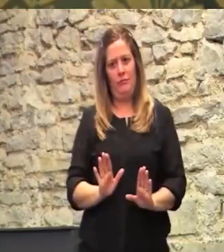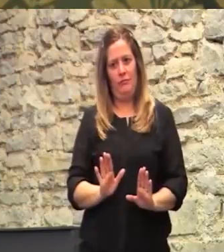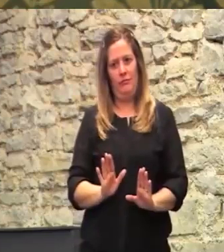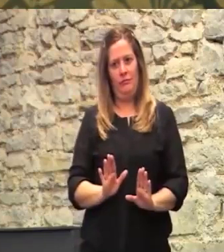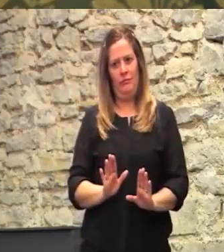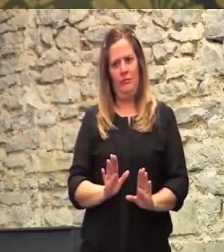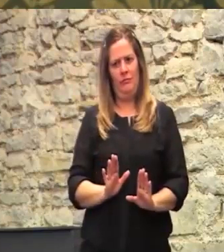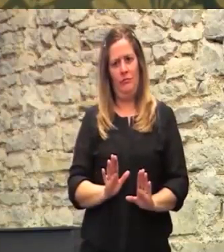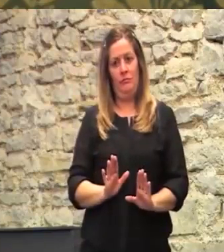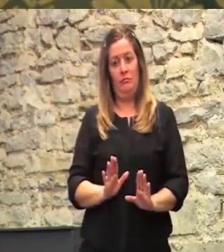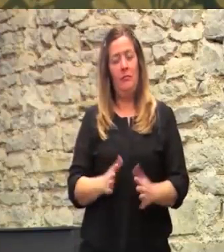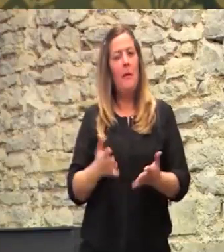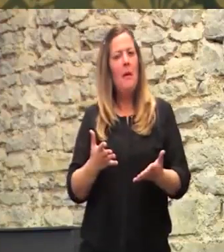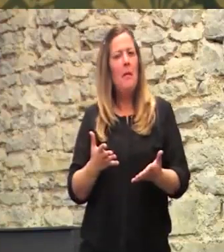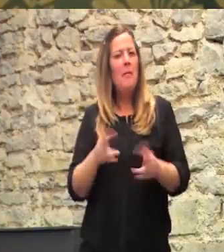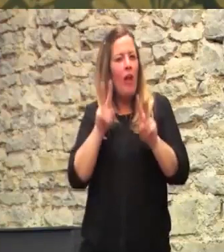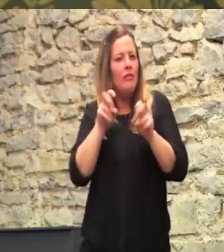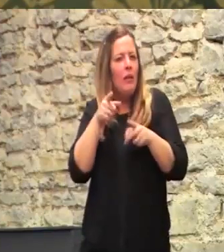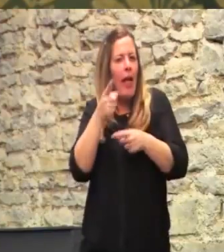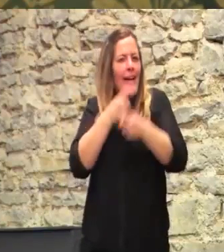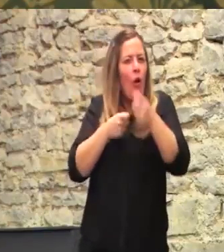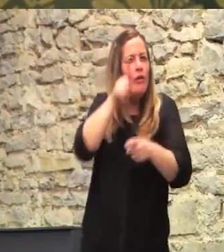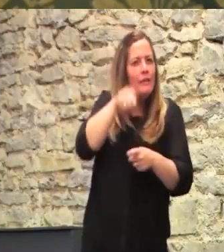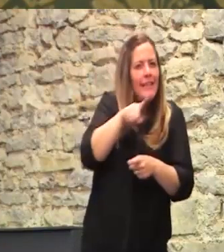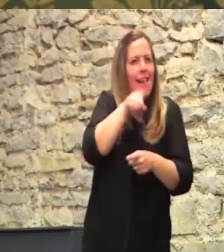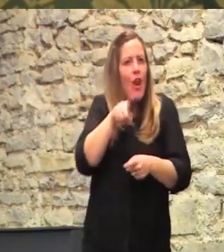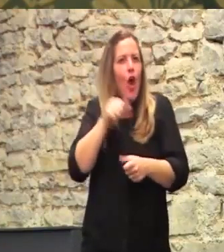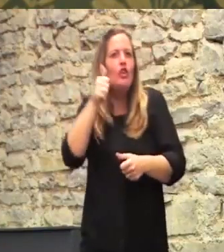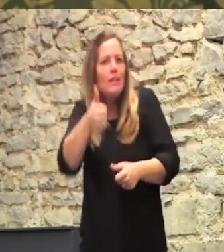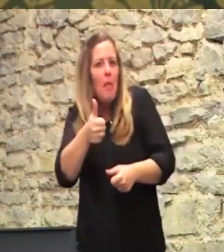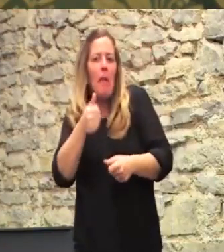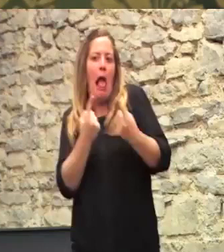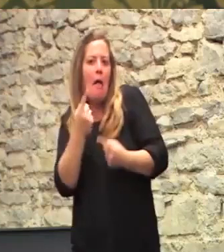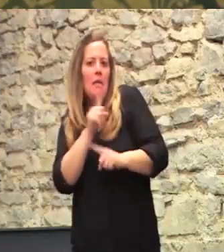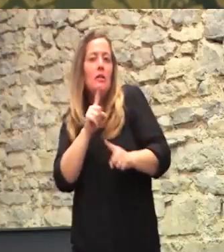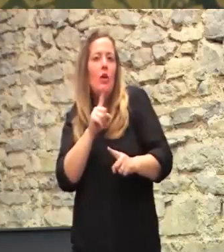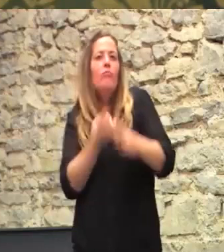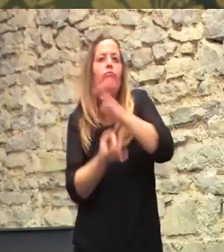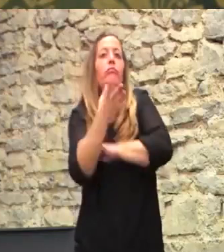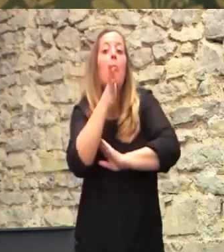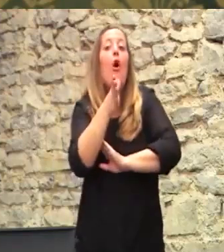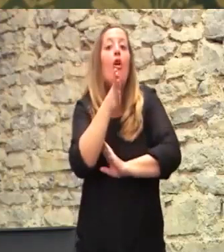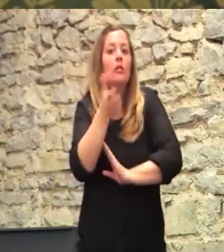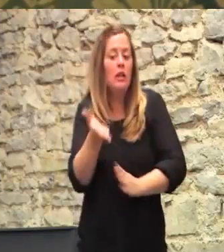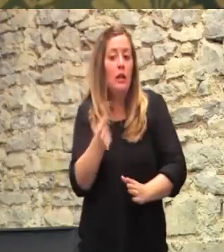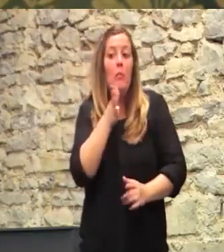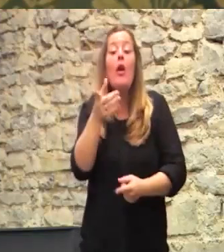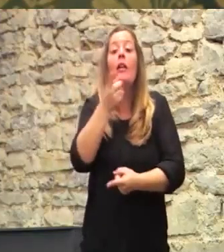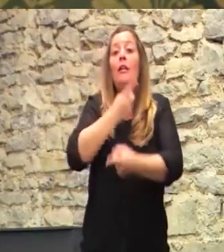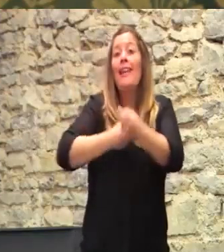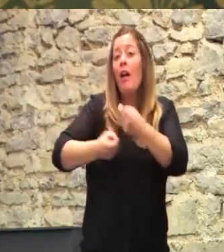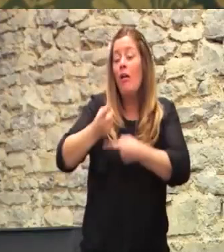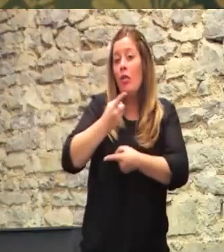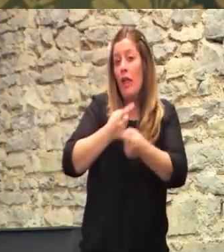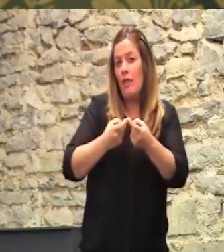pero porque surge esto por qué la negociación suele